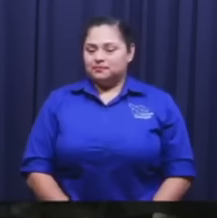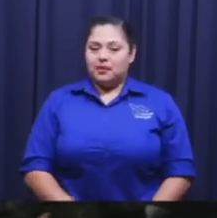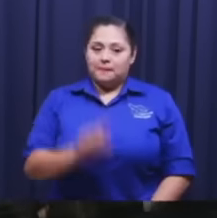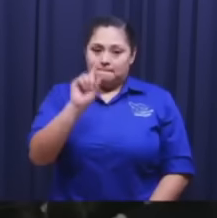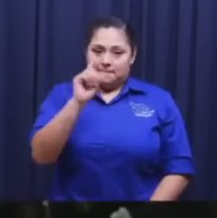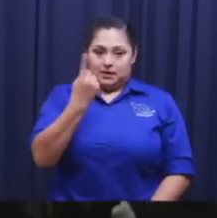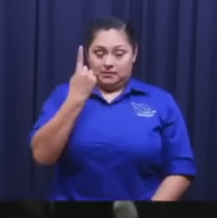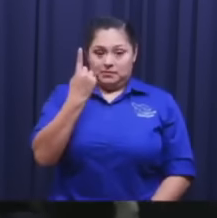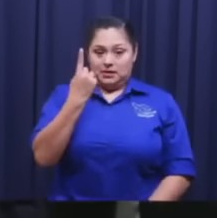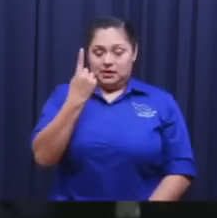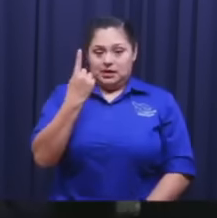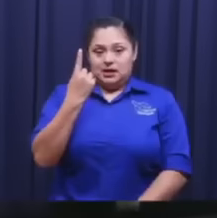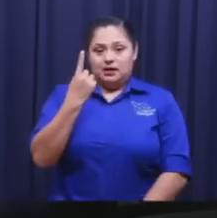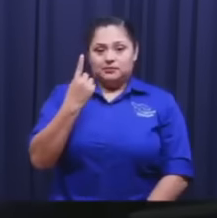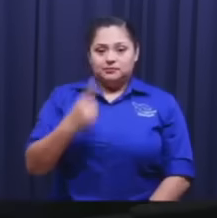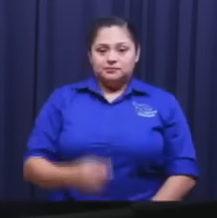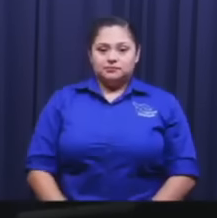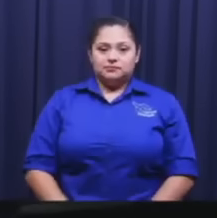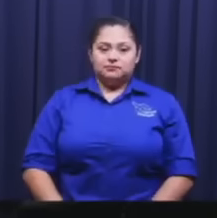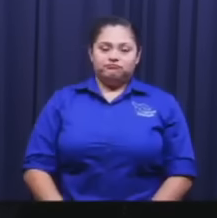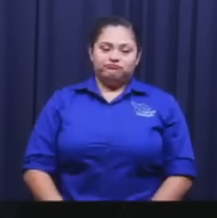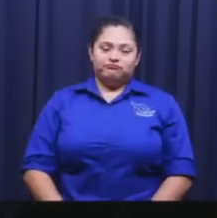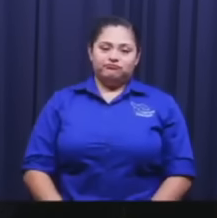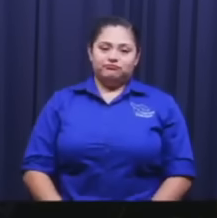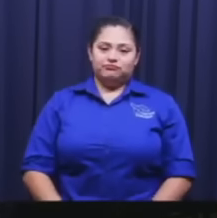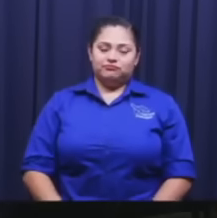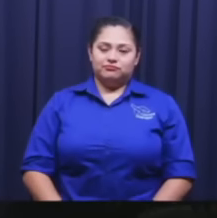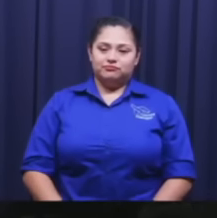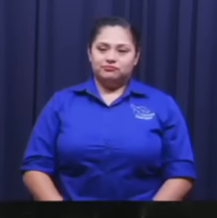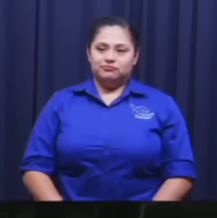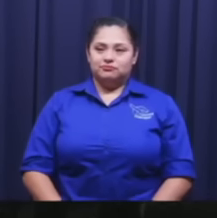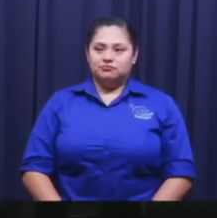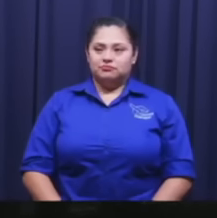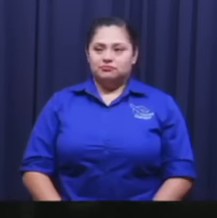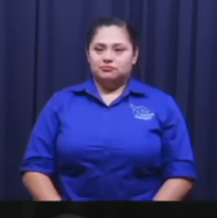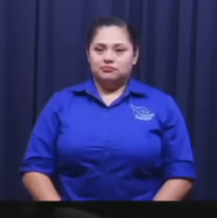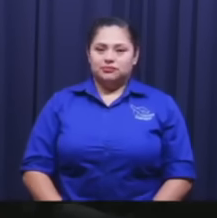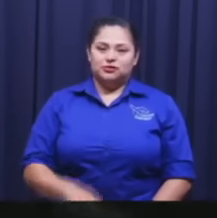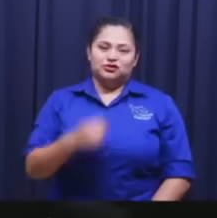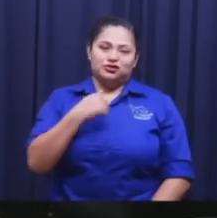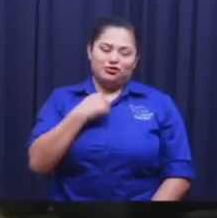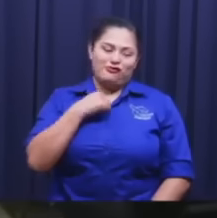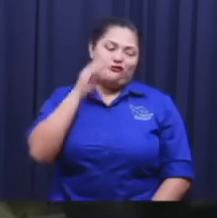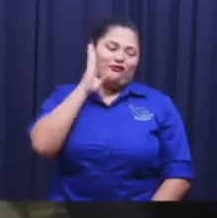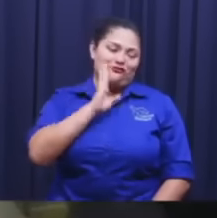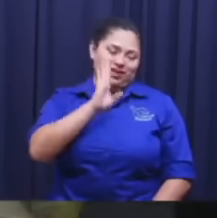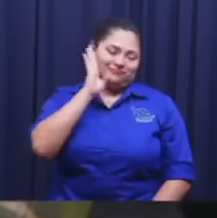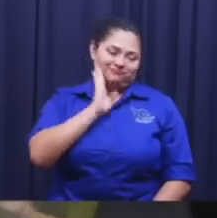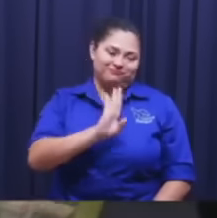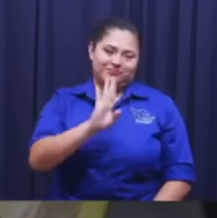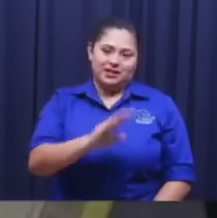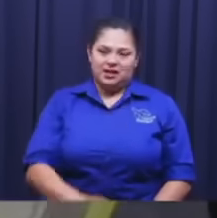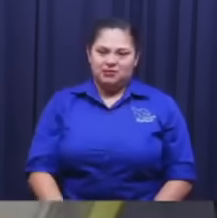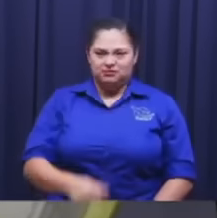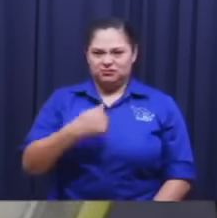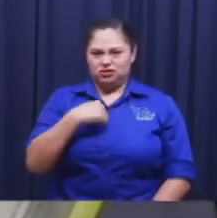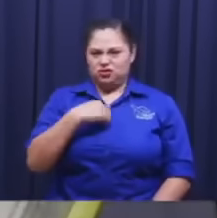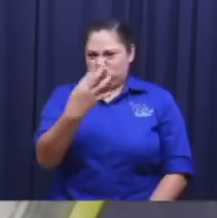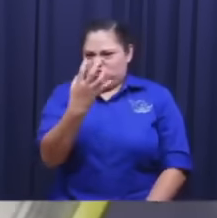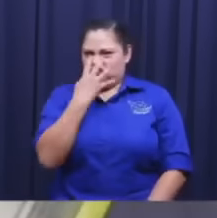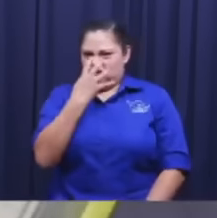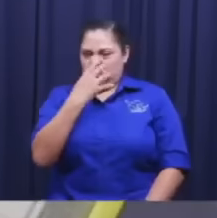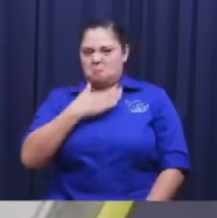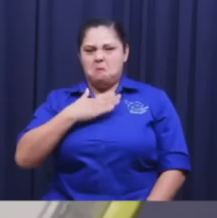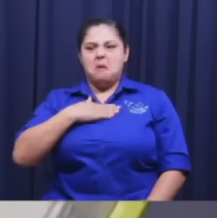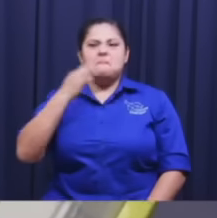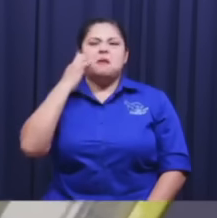La primera fue muy, muy chavo. Y me enojé con mi papá